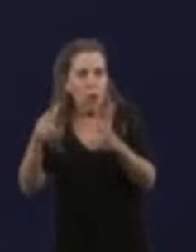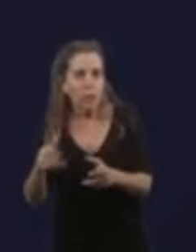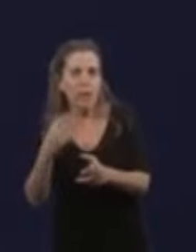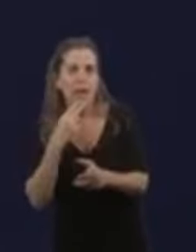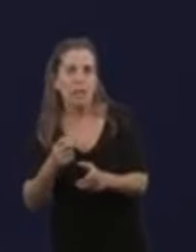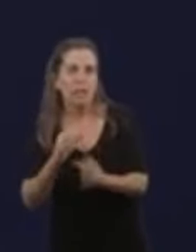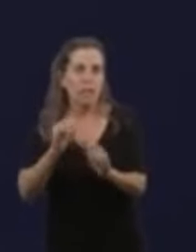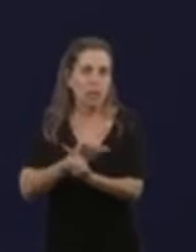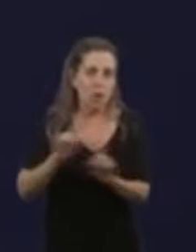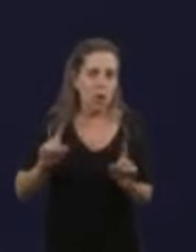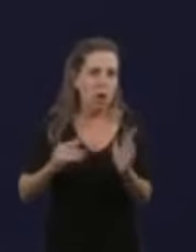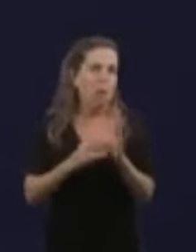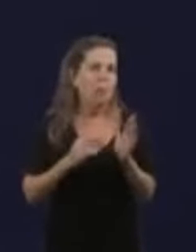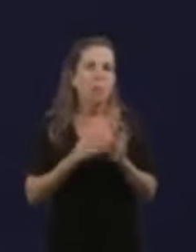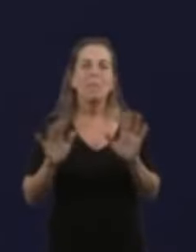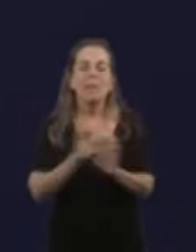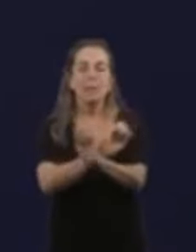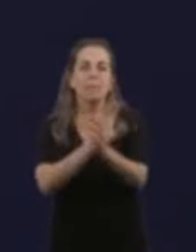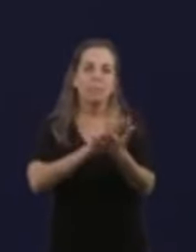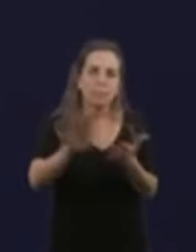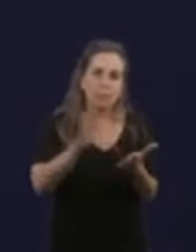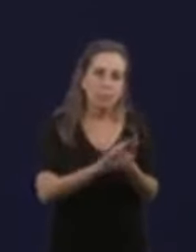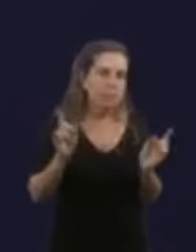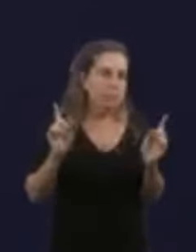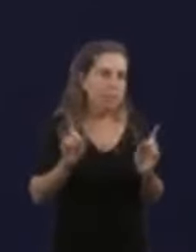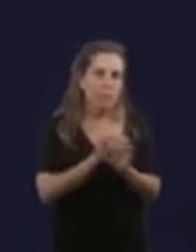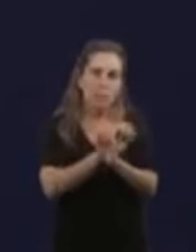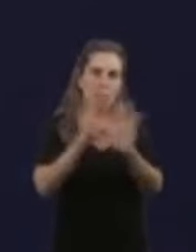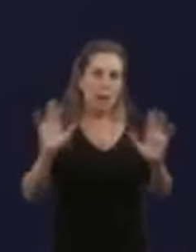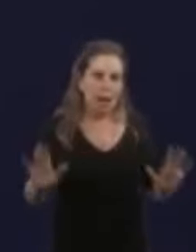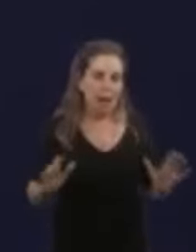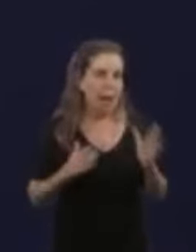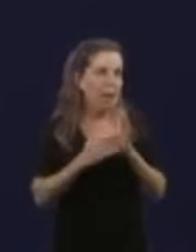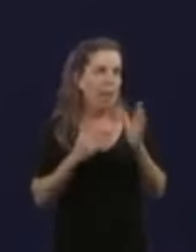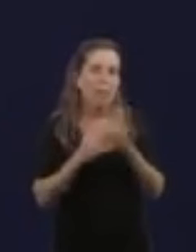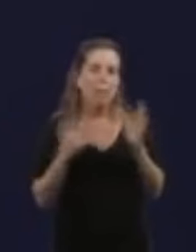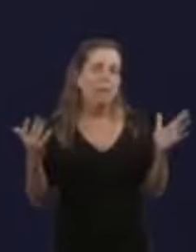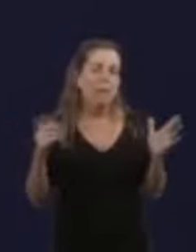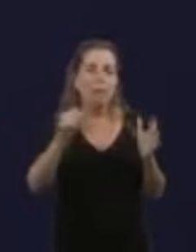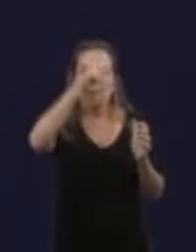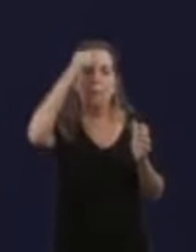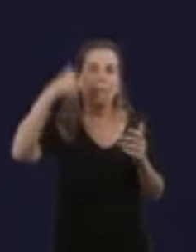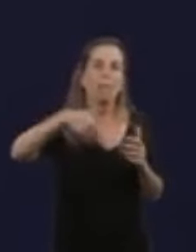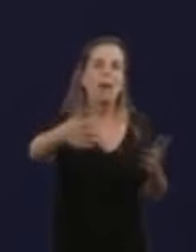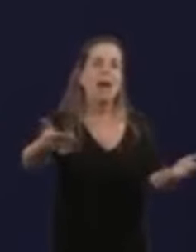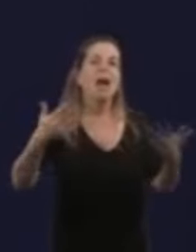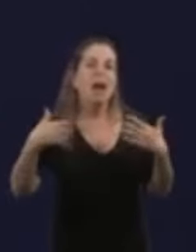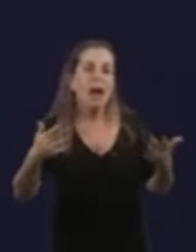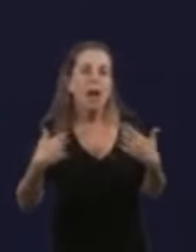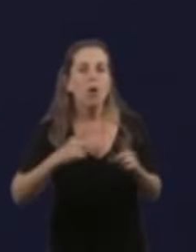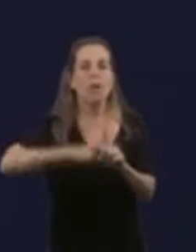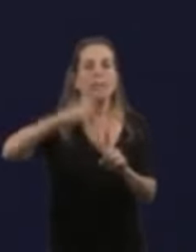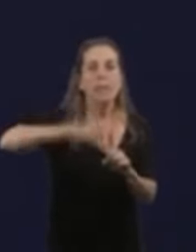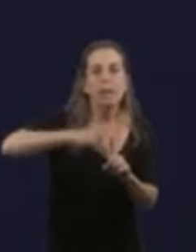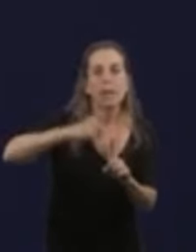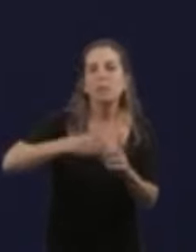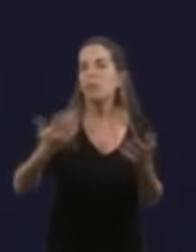no pero a ver volvemos a lo mismo depende de la Depende de lo que ocurra en términos de las variables